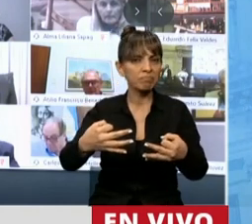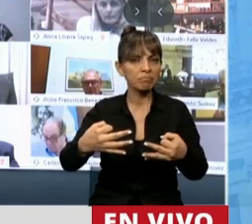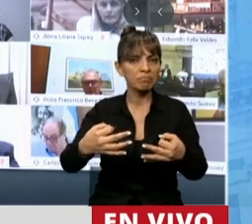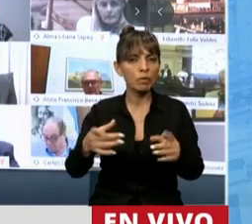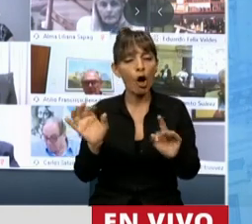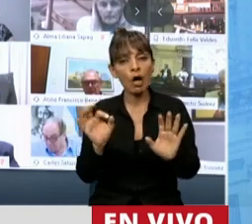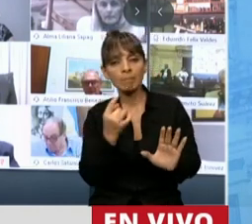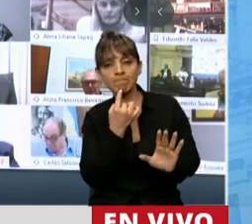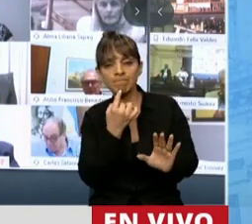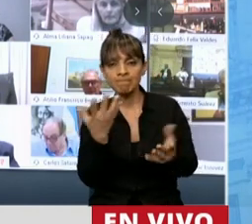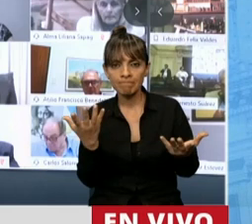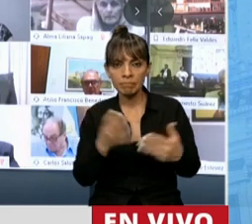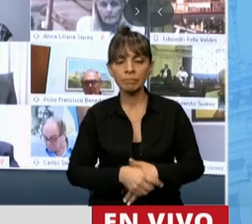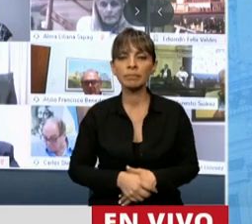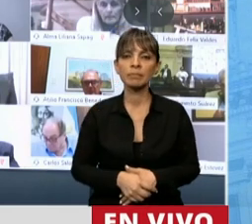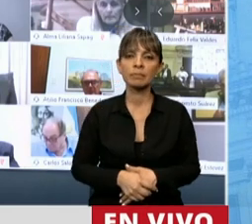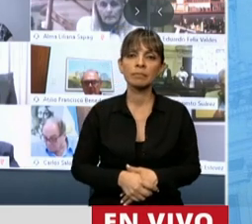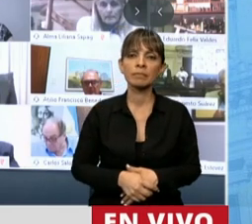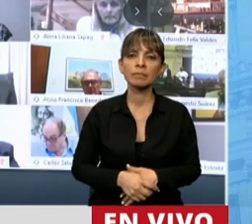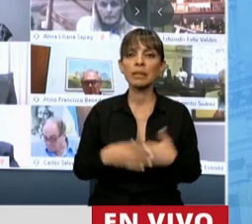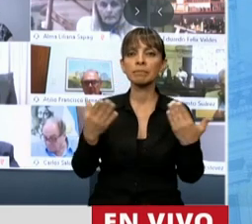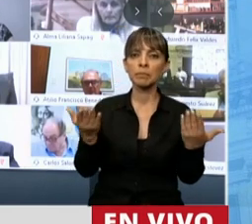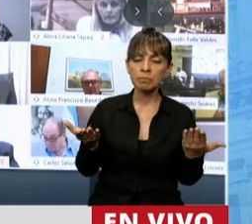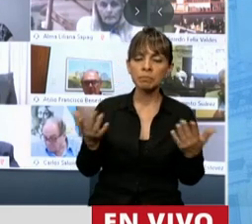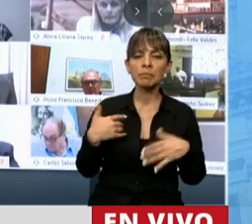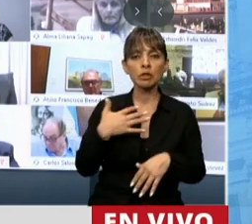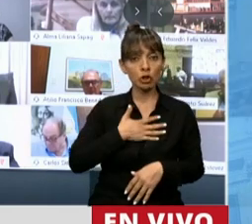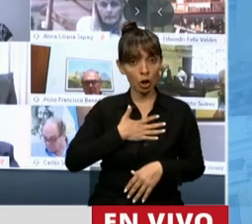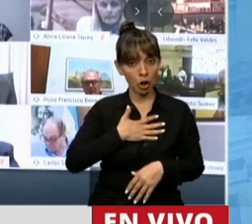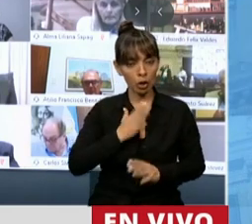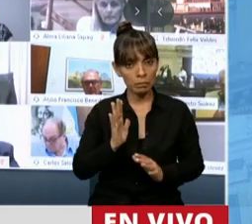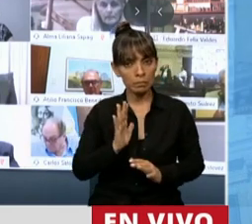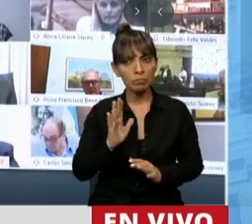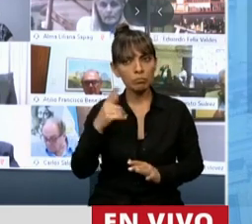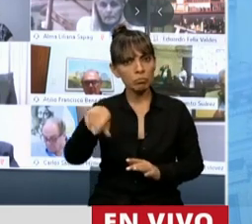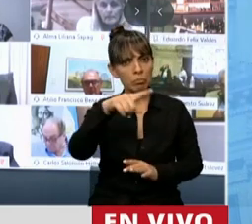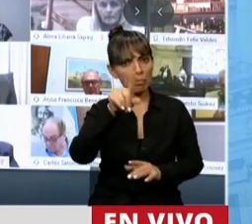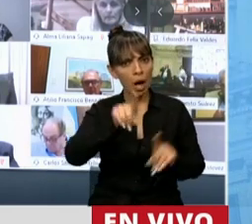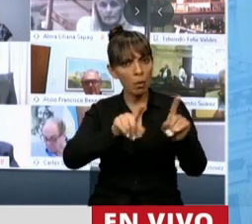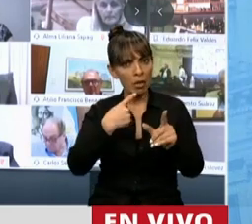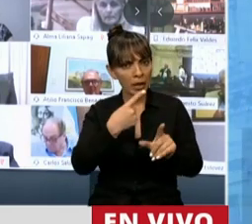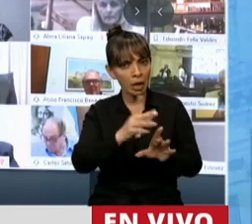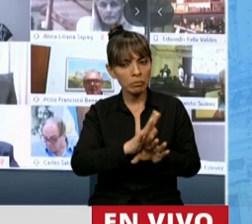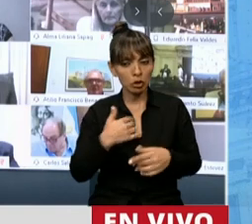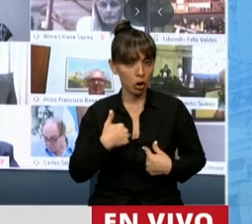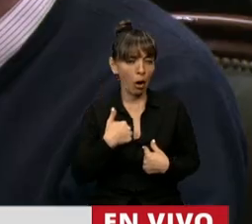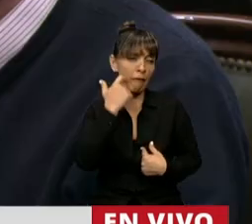tientas. Y en ese aspecto, señor presidente, a mí la verdad que muchos lo dijeron, no me avergüenza